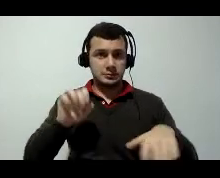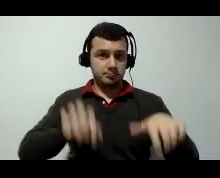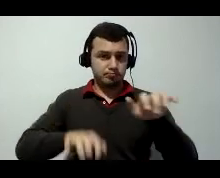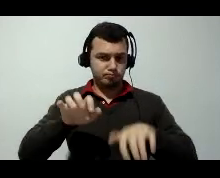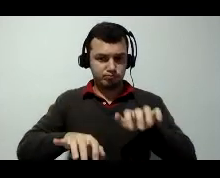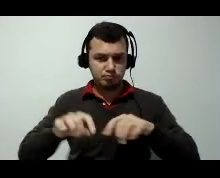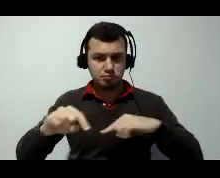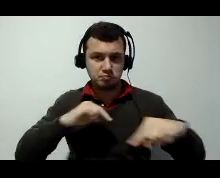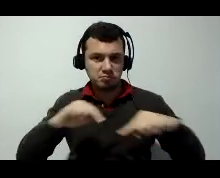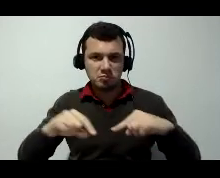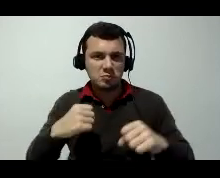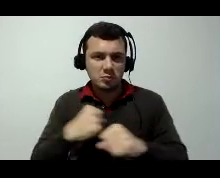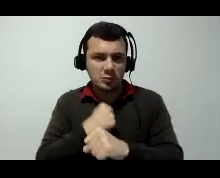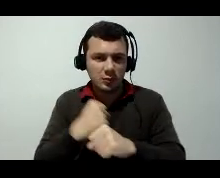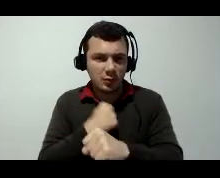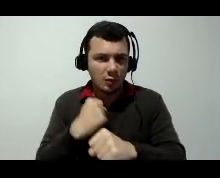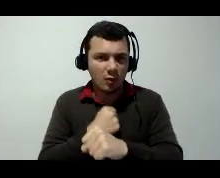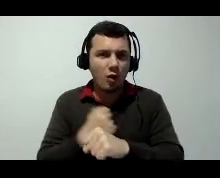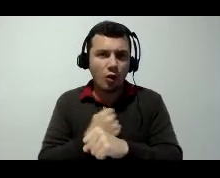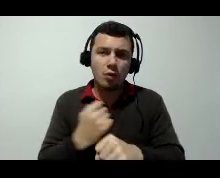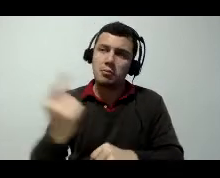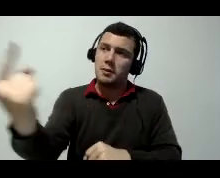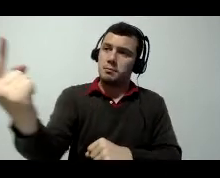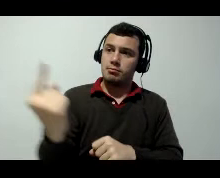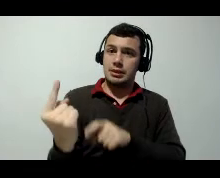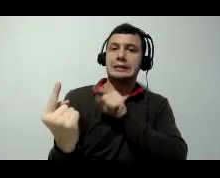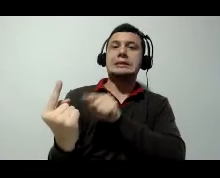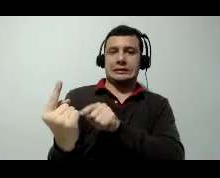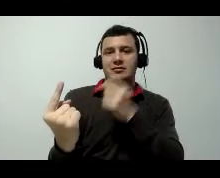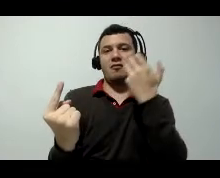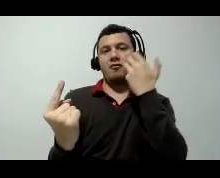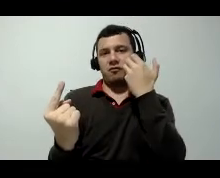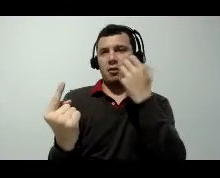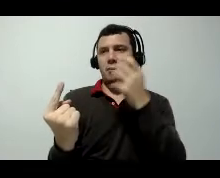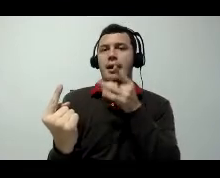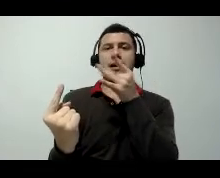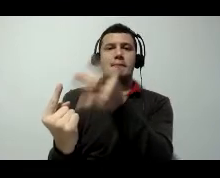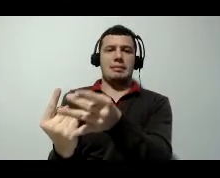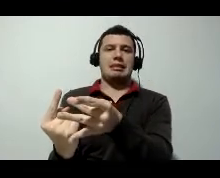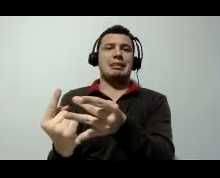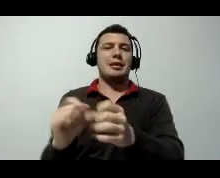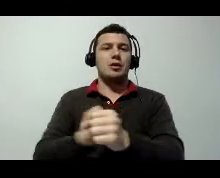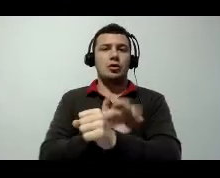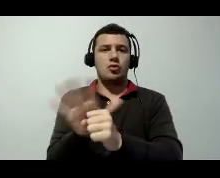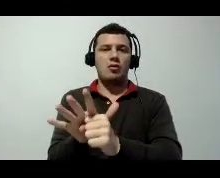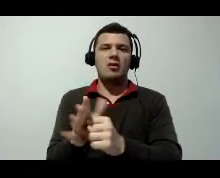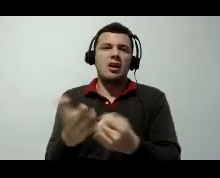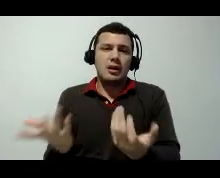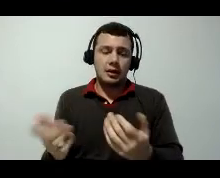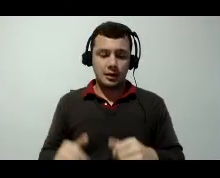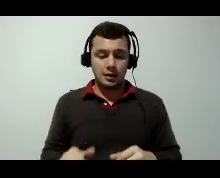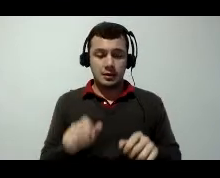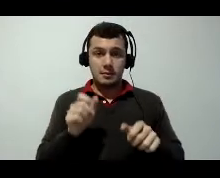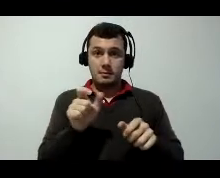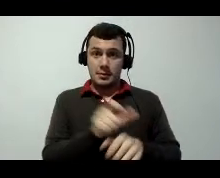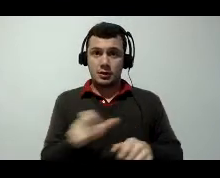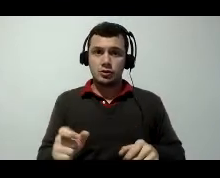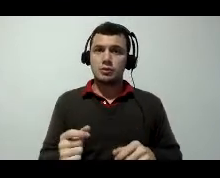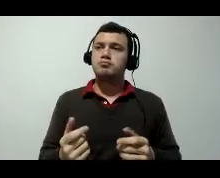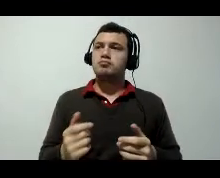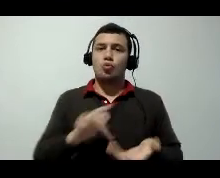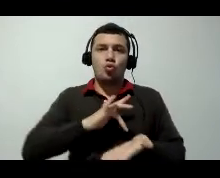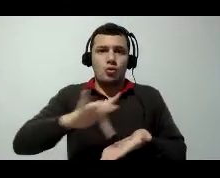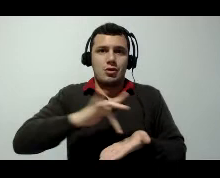en contacto directo con pacientes COVID-19. Ejemplo, todo el personal de admisiones,